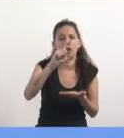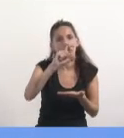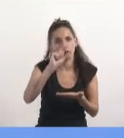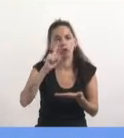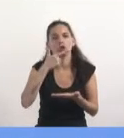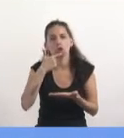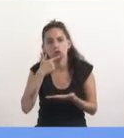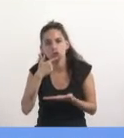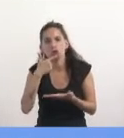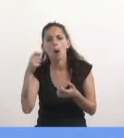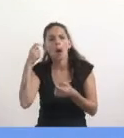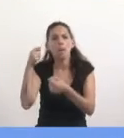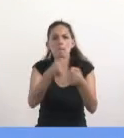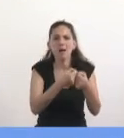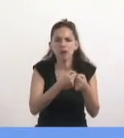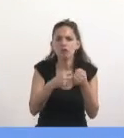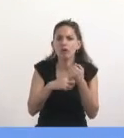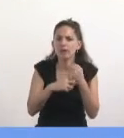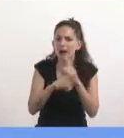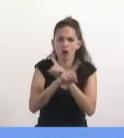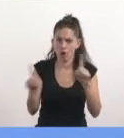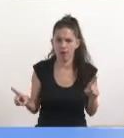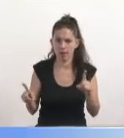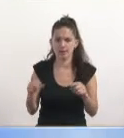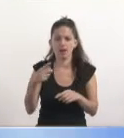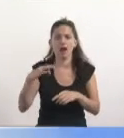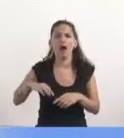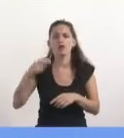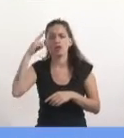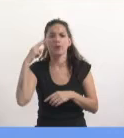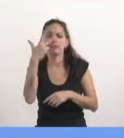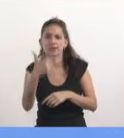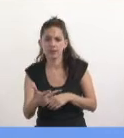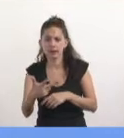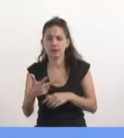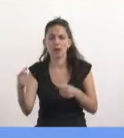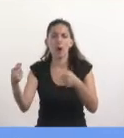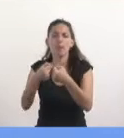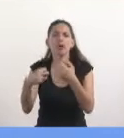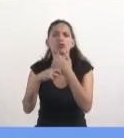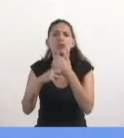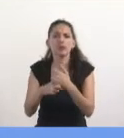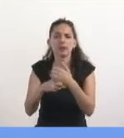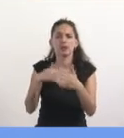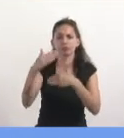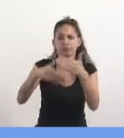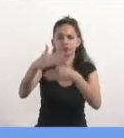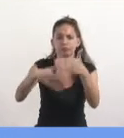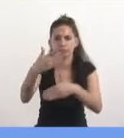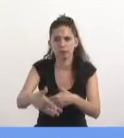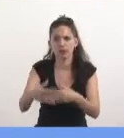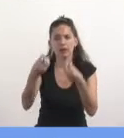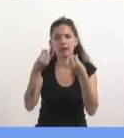del 90 suscribimos pactos fiscales. Fue en el año 93, si mal no recuerdo, el pacto fiscal importantísimo celebrado en aquella época,